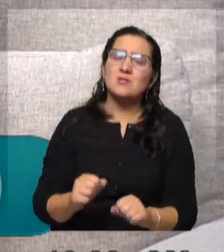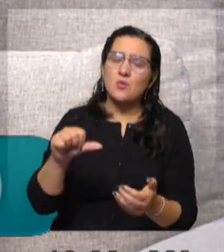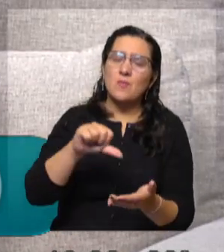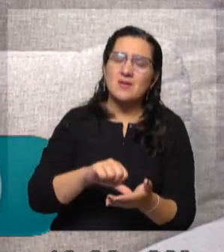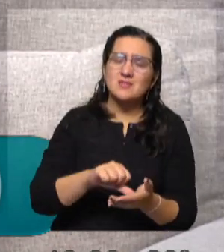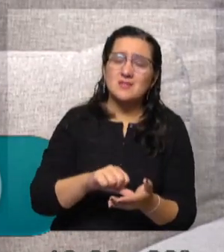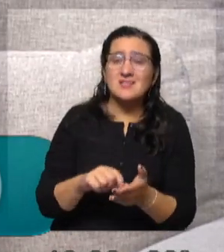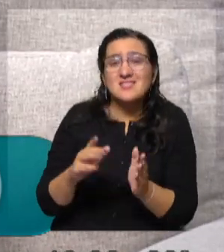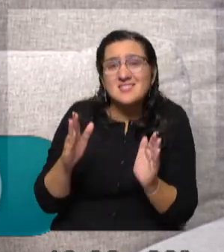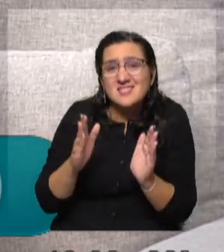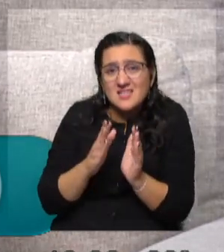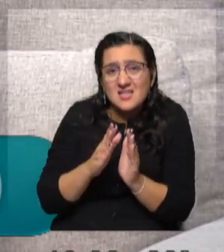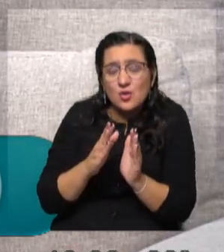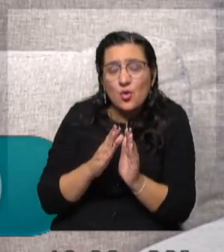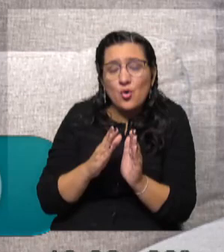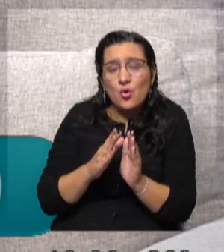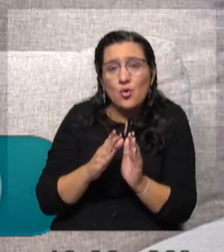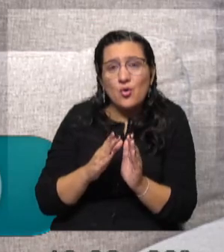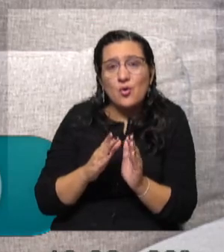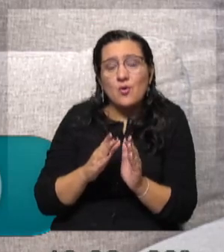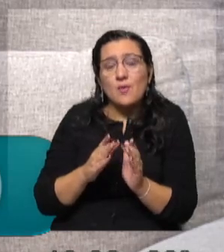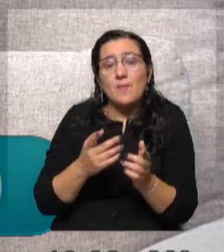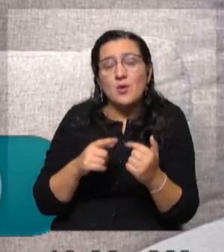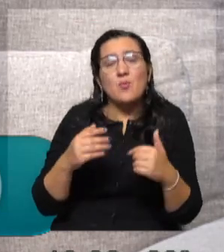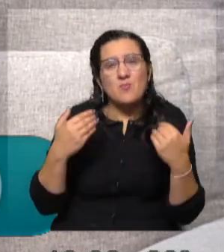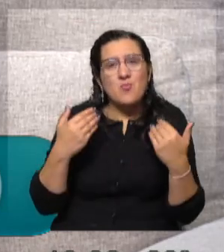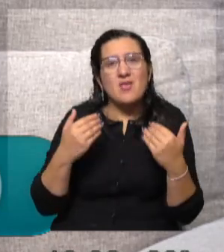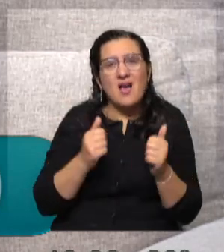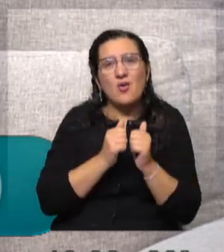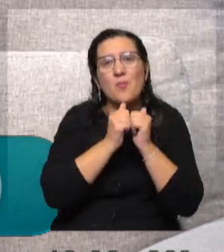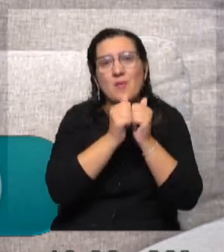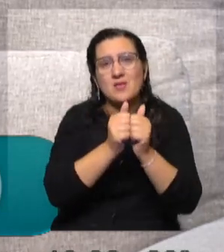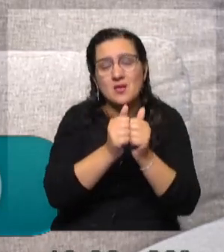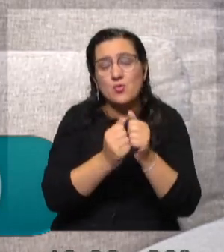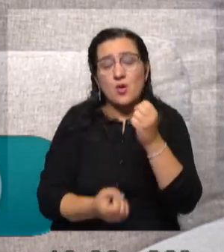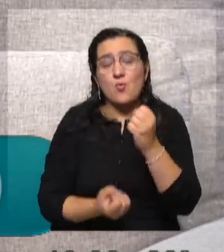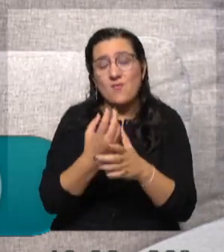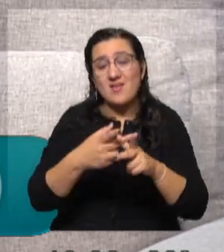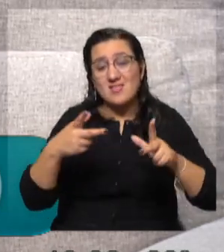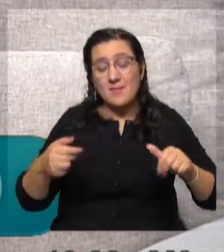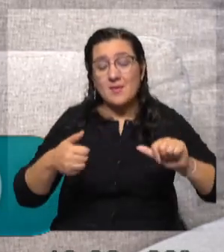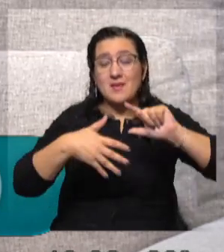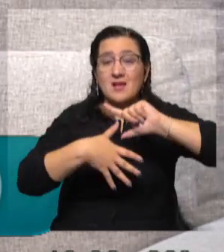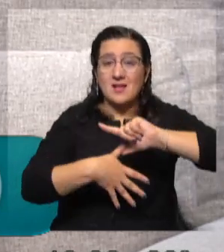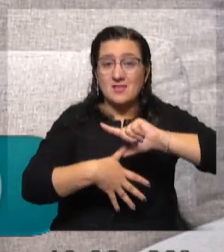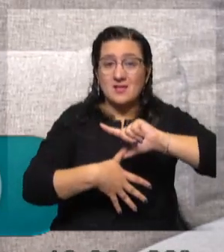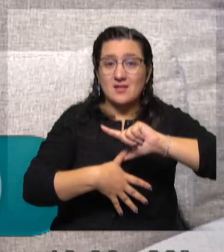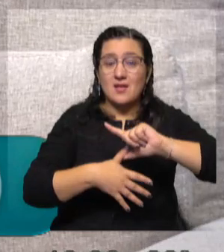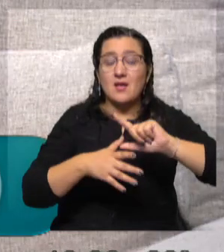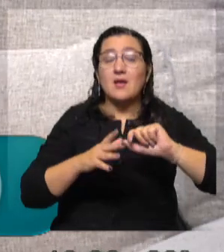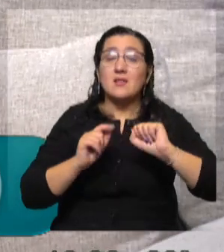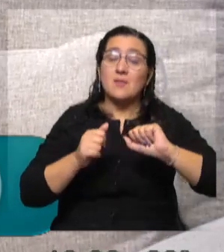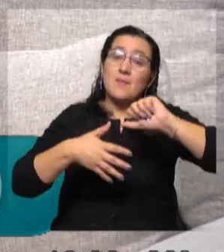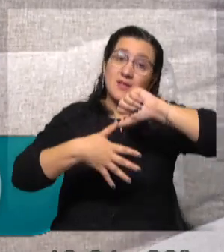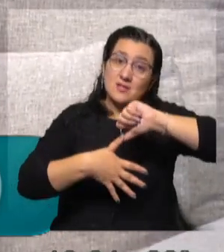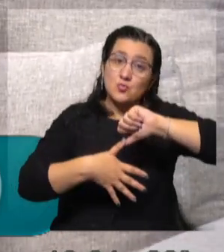su tamaño en el marco de la región pueda acompañar una nueva etapa de América Latina sobre todo América del Sur